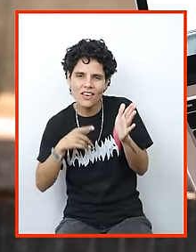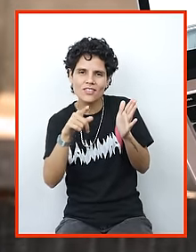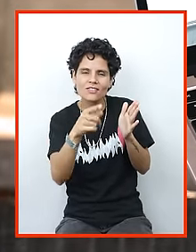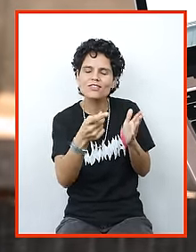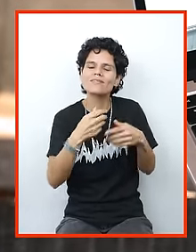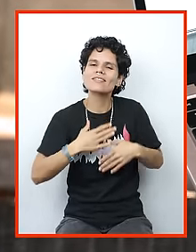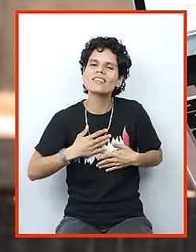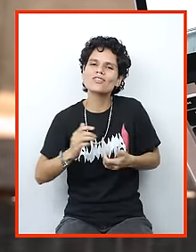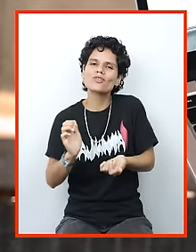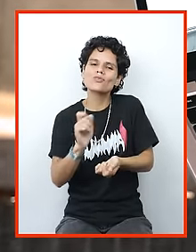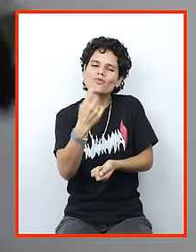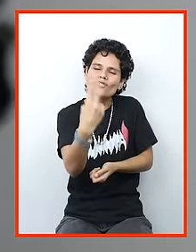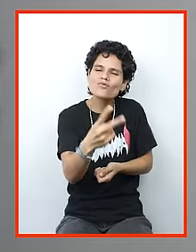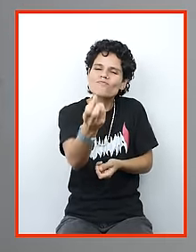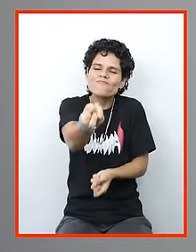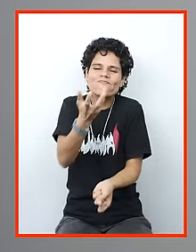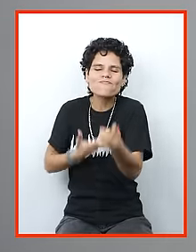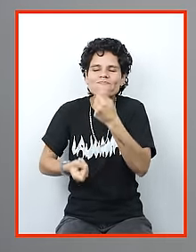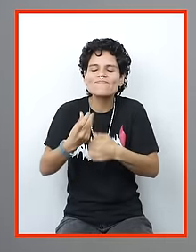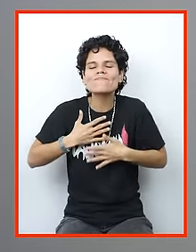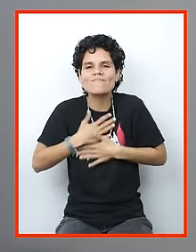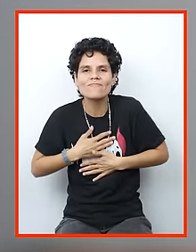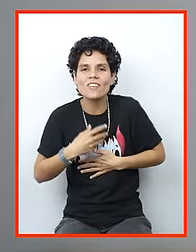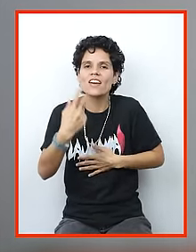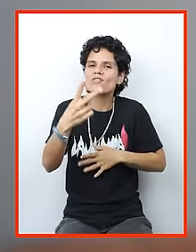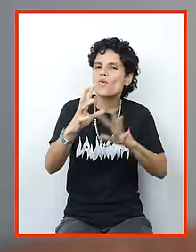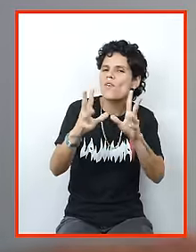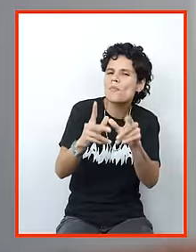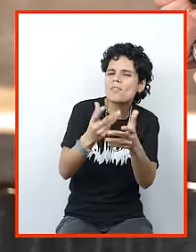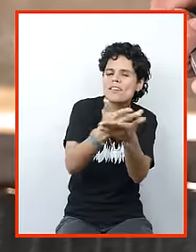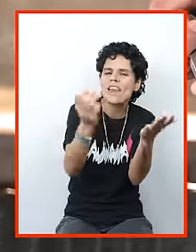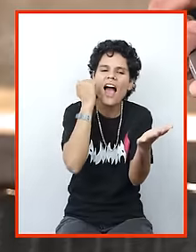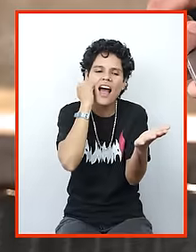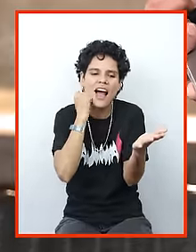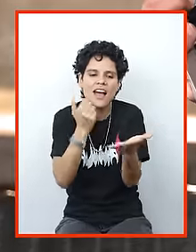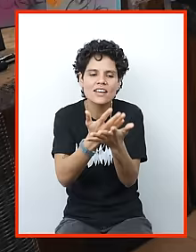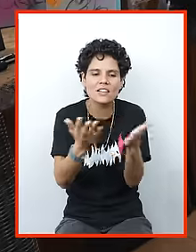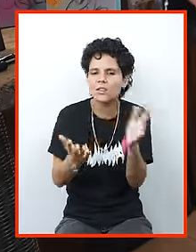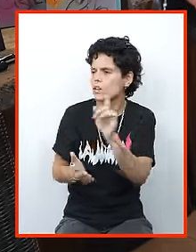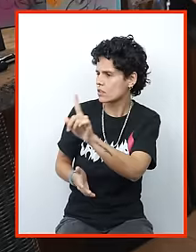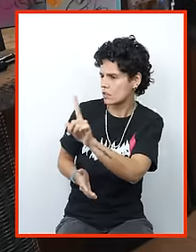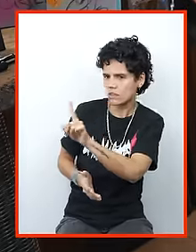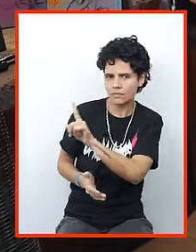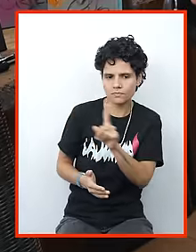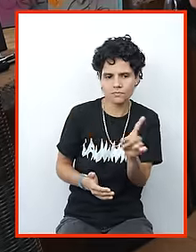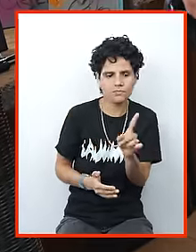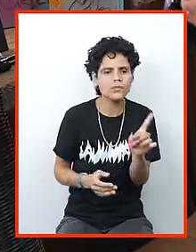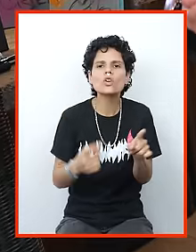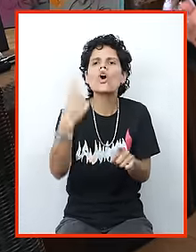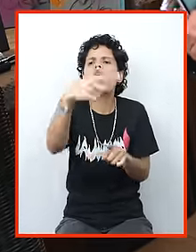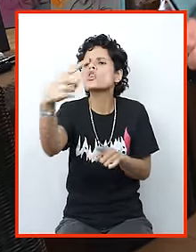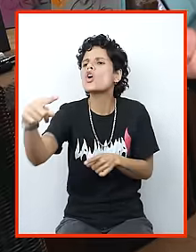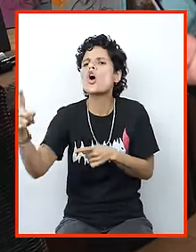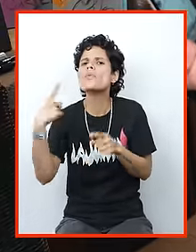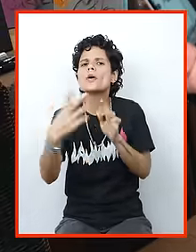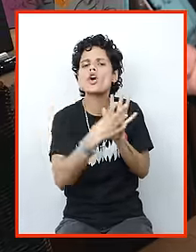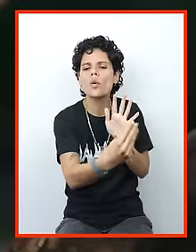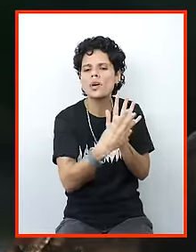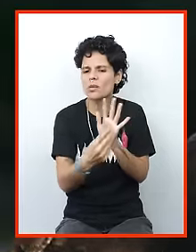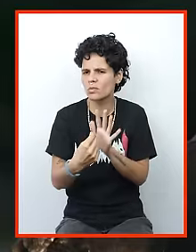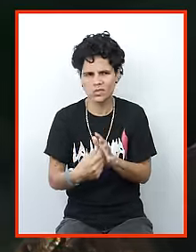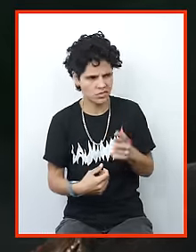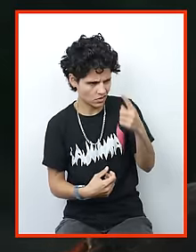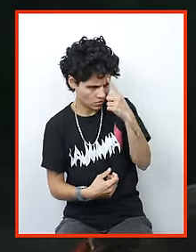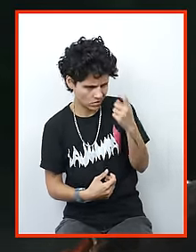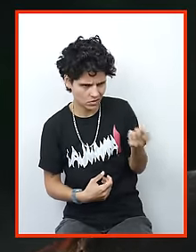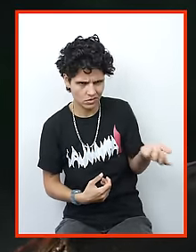videos. Dale muchos cariños a toda tu familia. No quiero que esta cuestión la cuben los demás y la